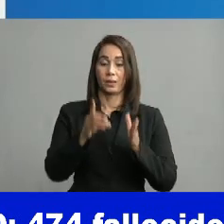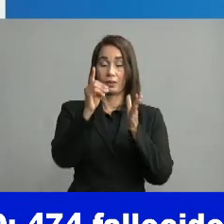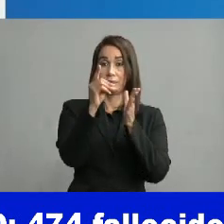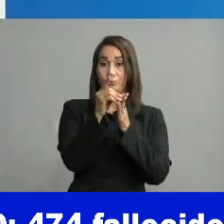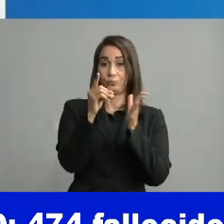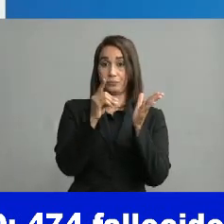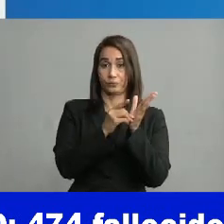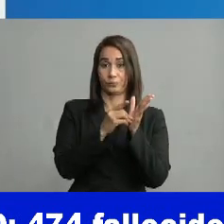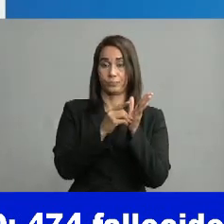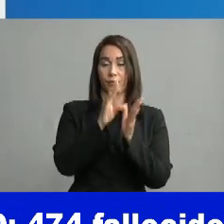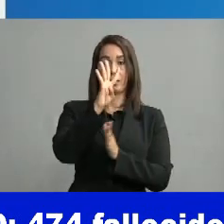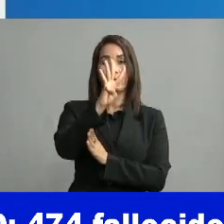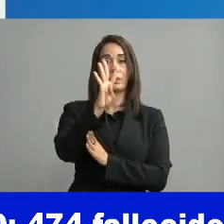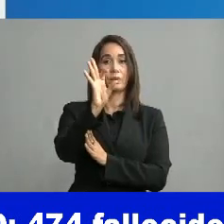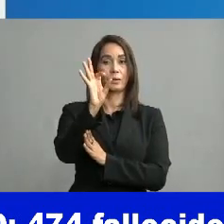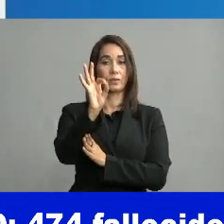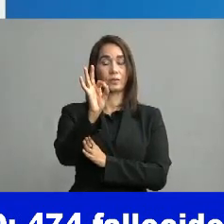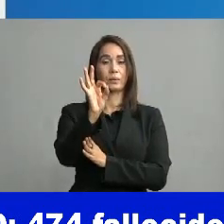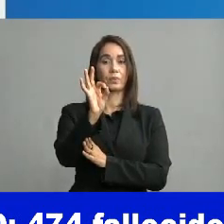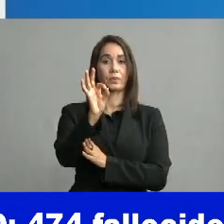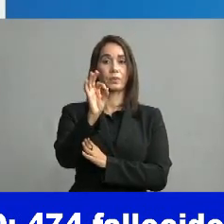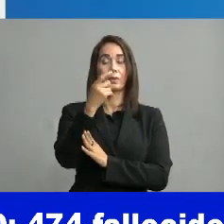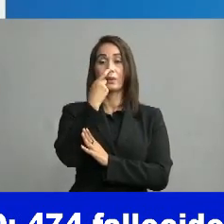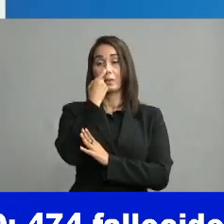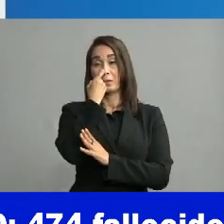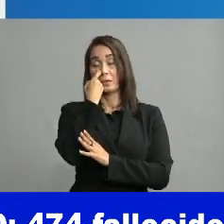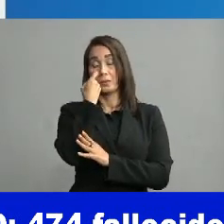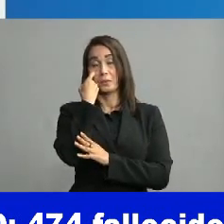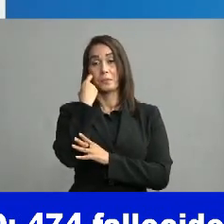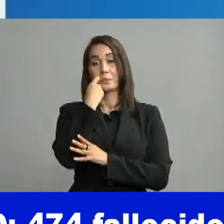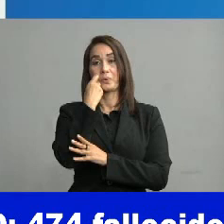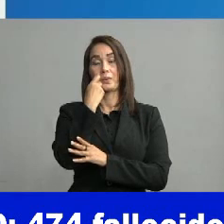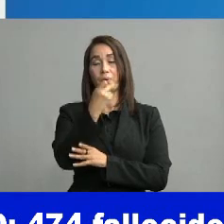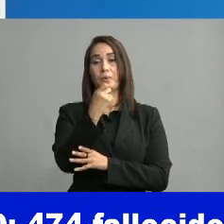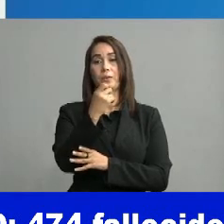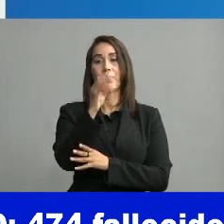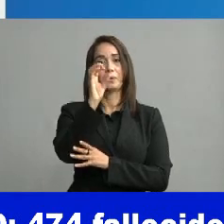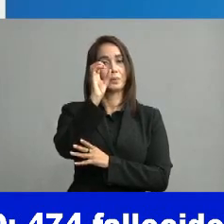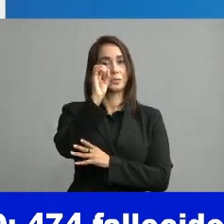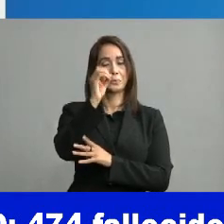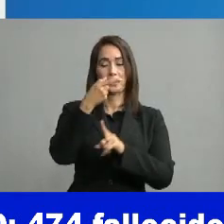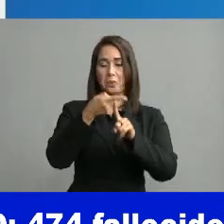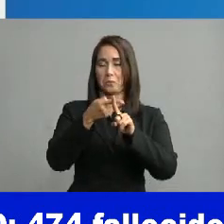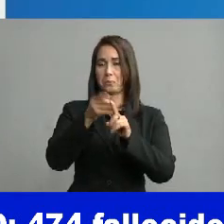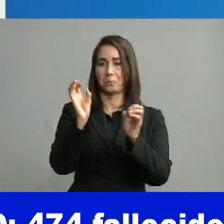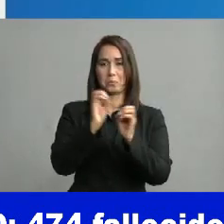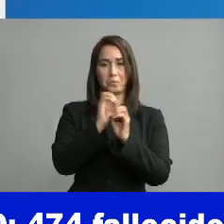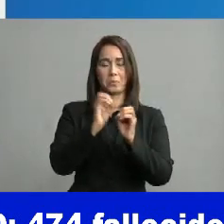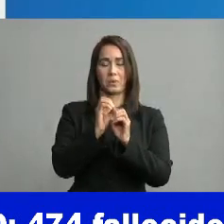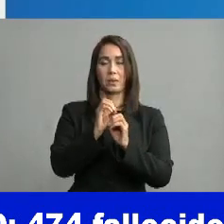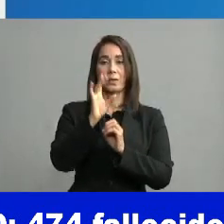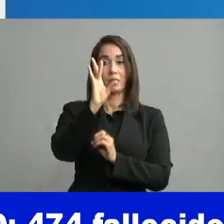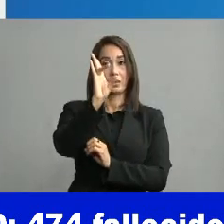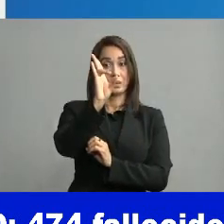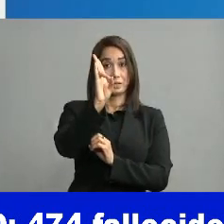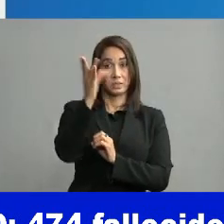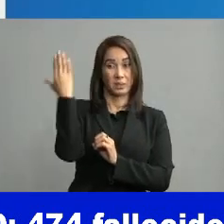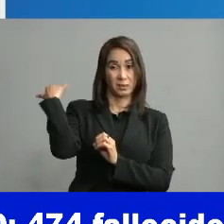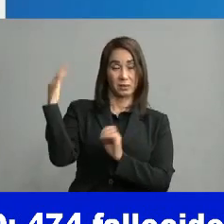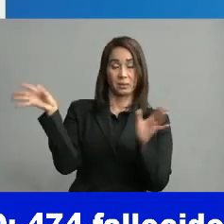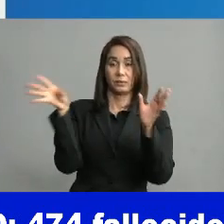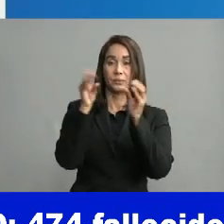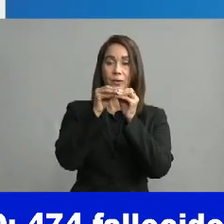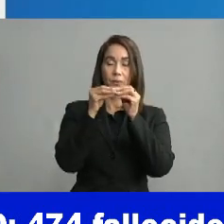Dajabón, 49 pruebas realizadas, 0 casos nuevos, 7